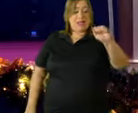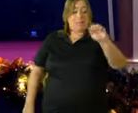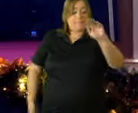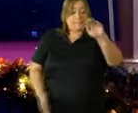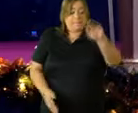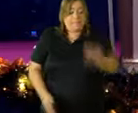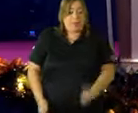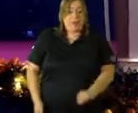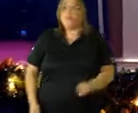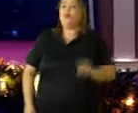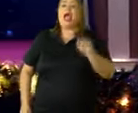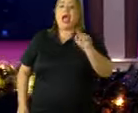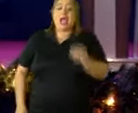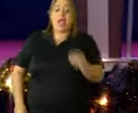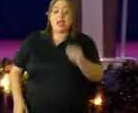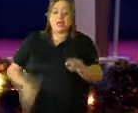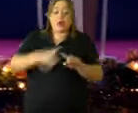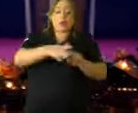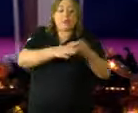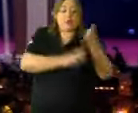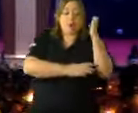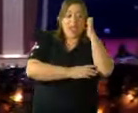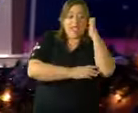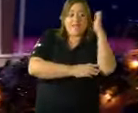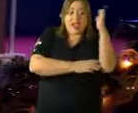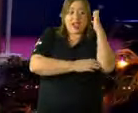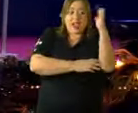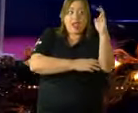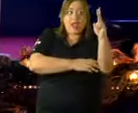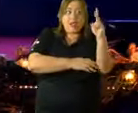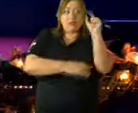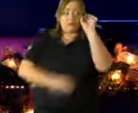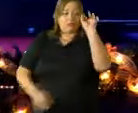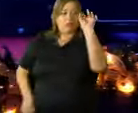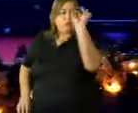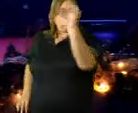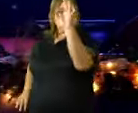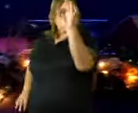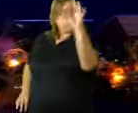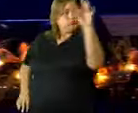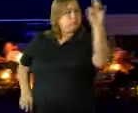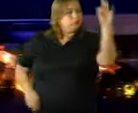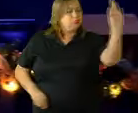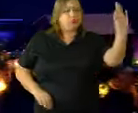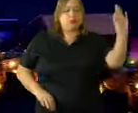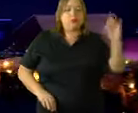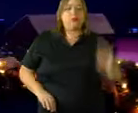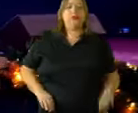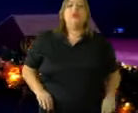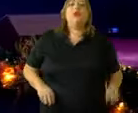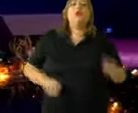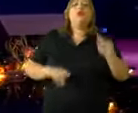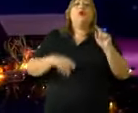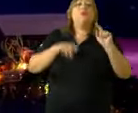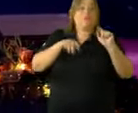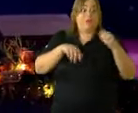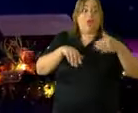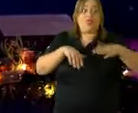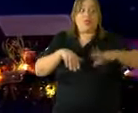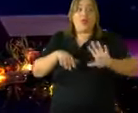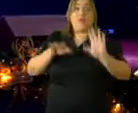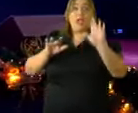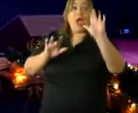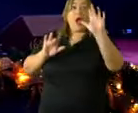Evangelio. El Evangelio que predicó el apóstol Pablo todavía está tocando miles y miles